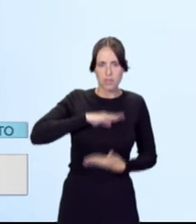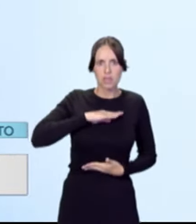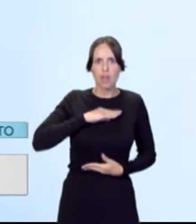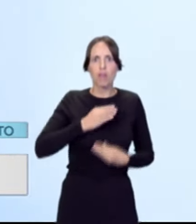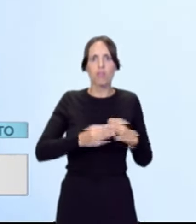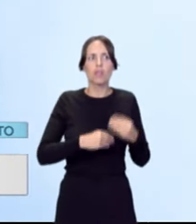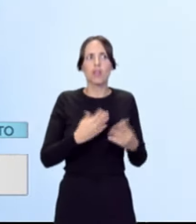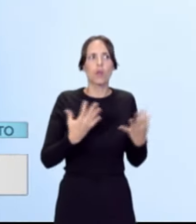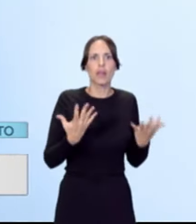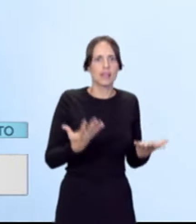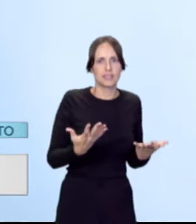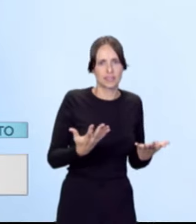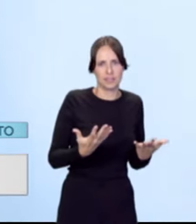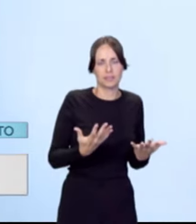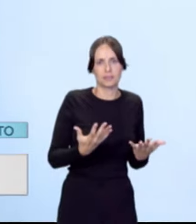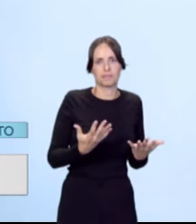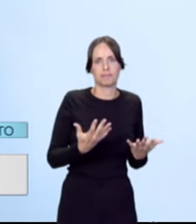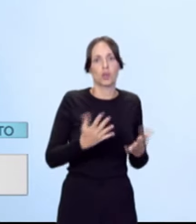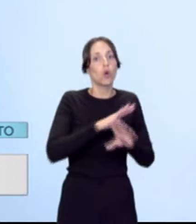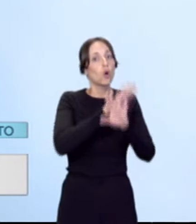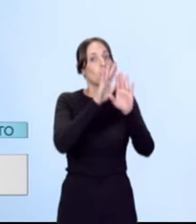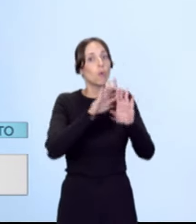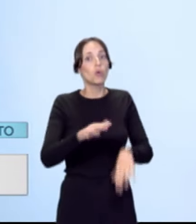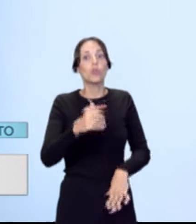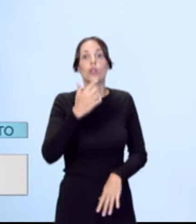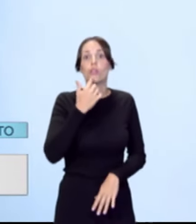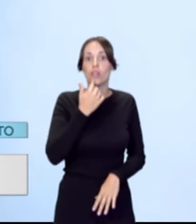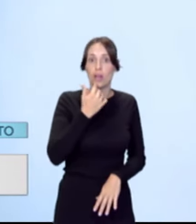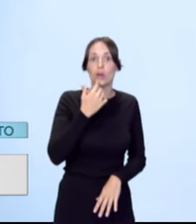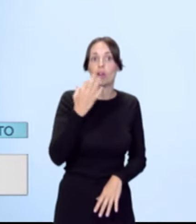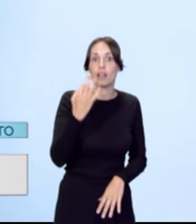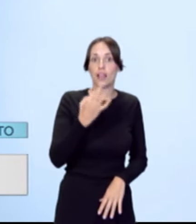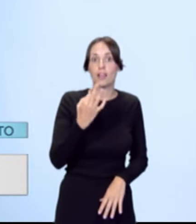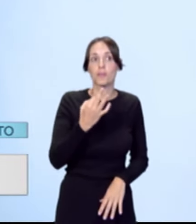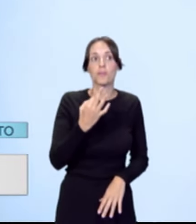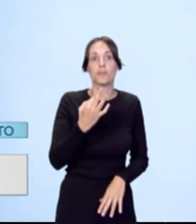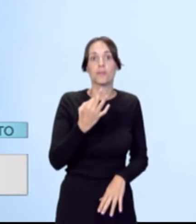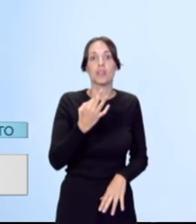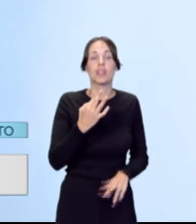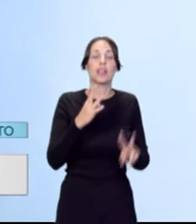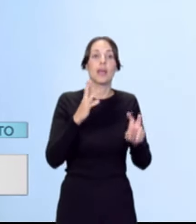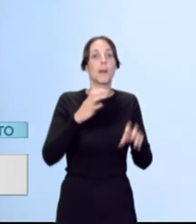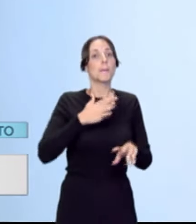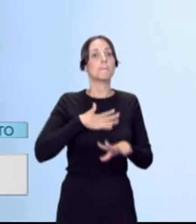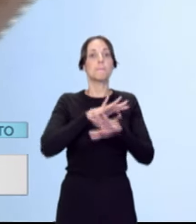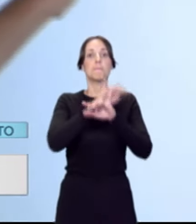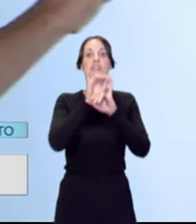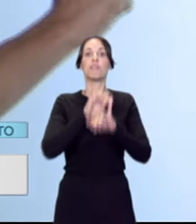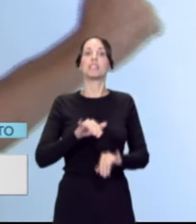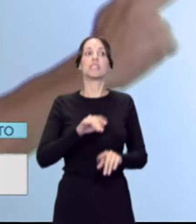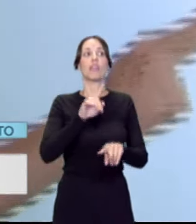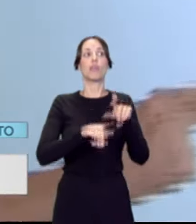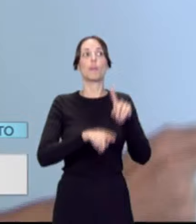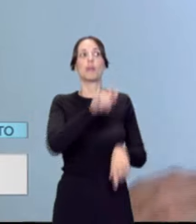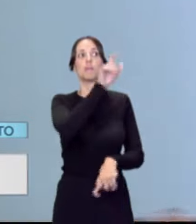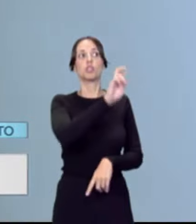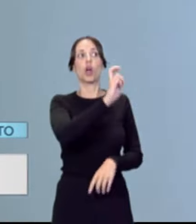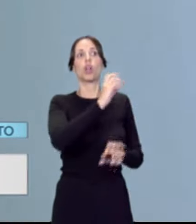a terminar diciendo que la felicidad no la podemos dejar en manos de una persona ajena. Siempre